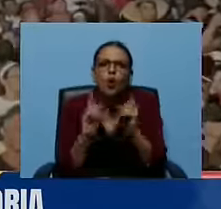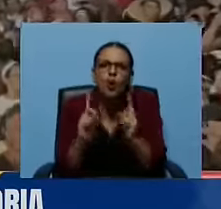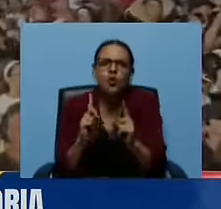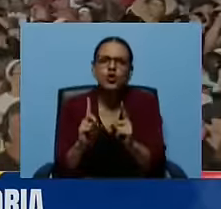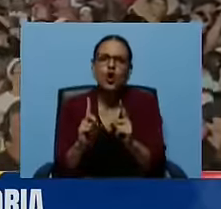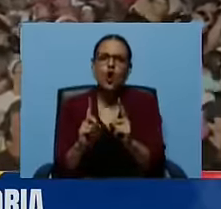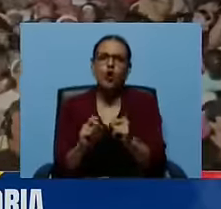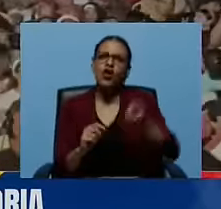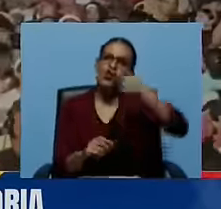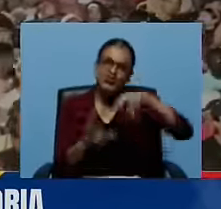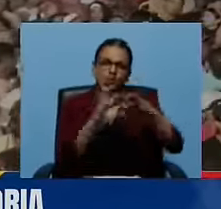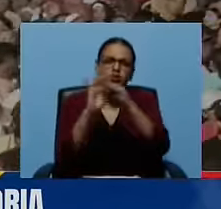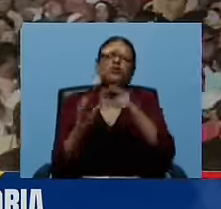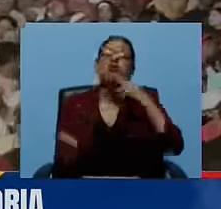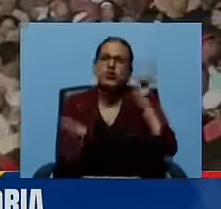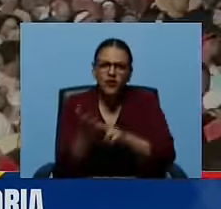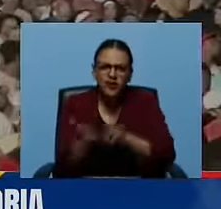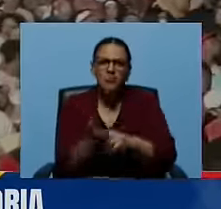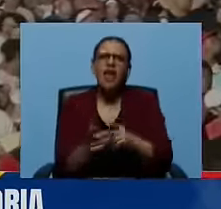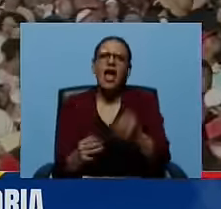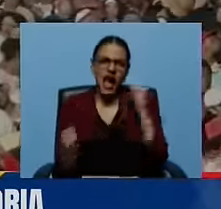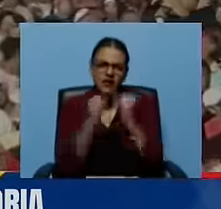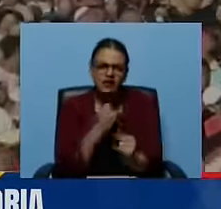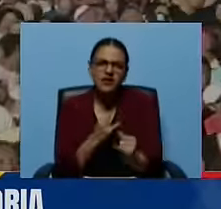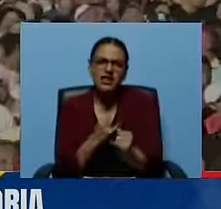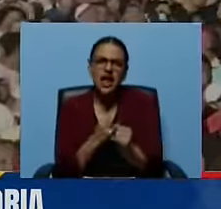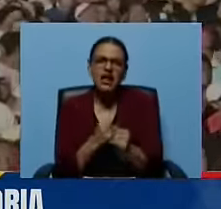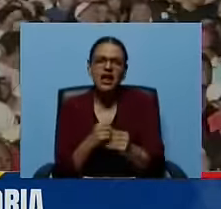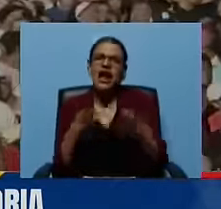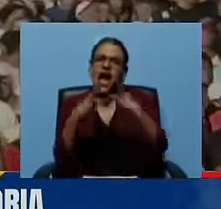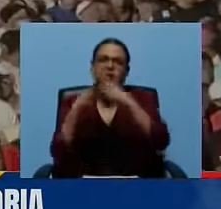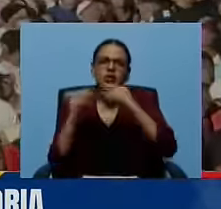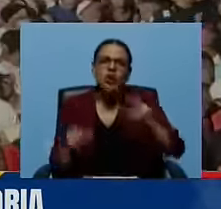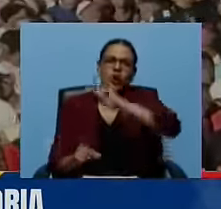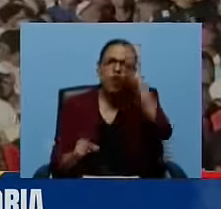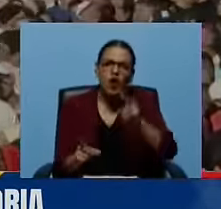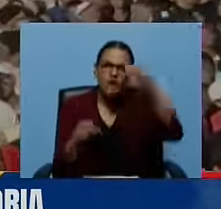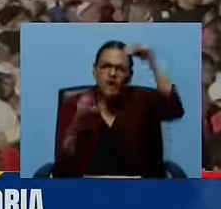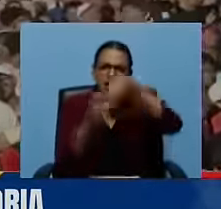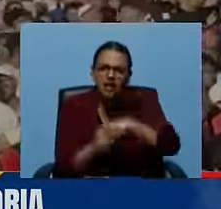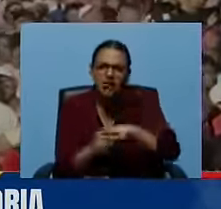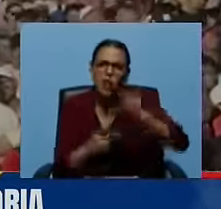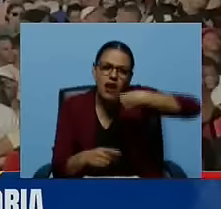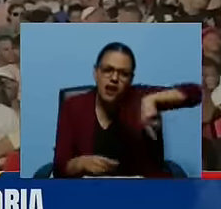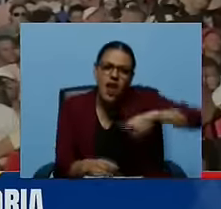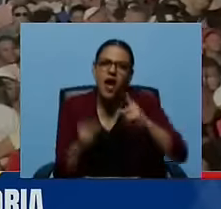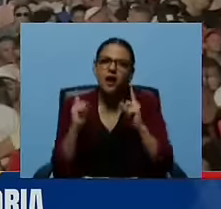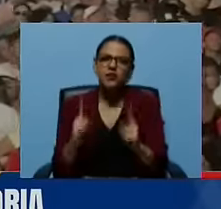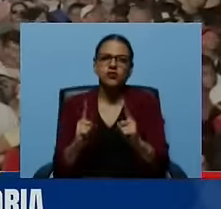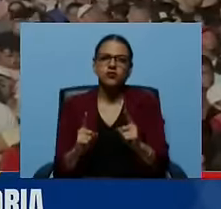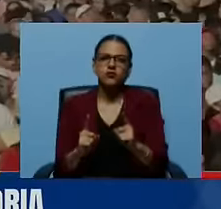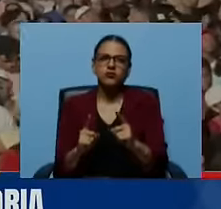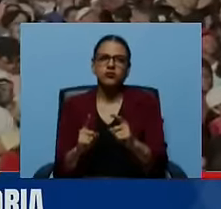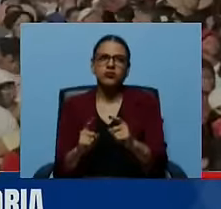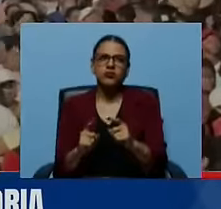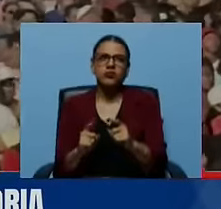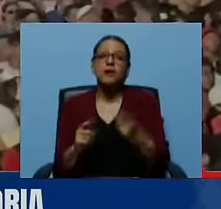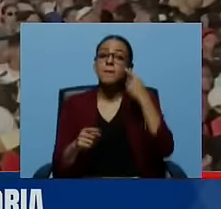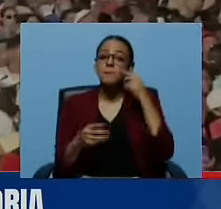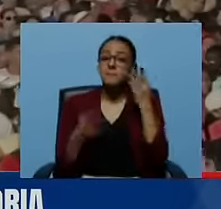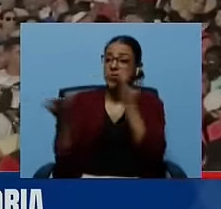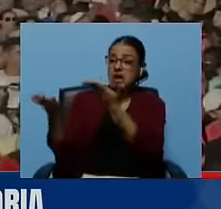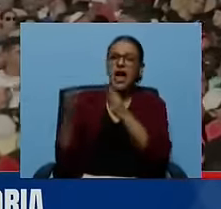de unión verdadera y definitiva a todos los venezolanos y venezolanas. Ahí está este barco que